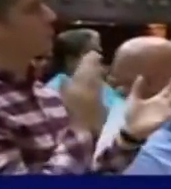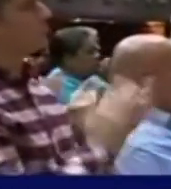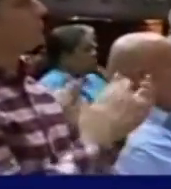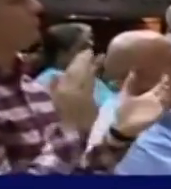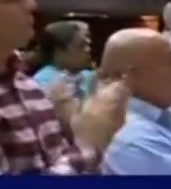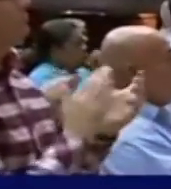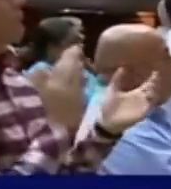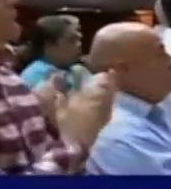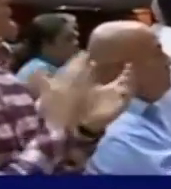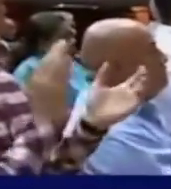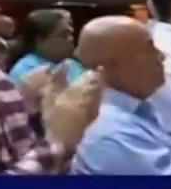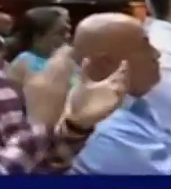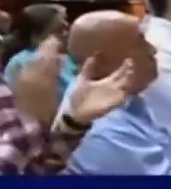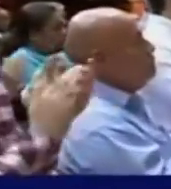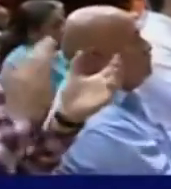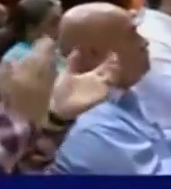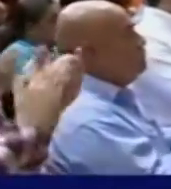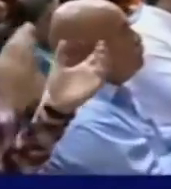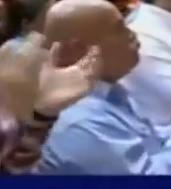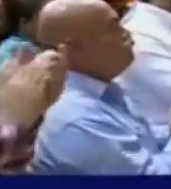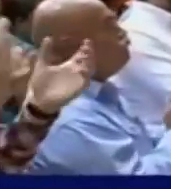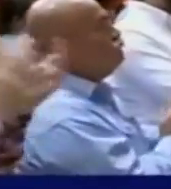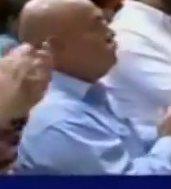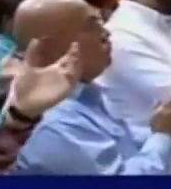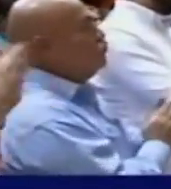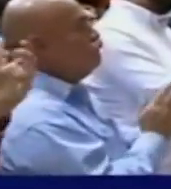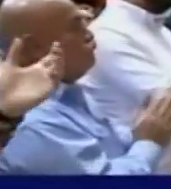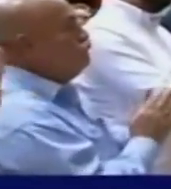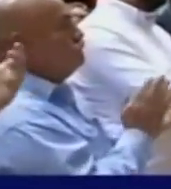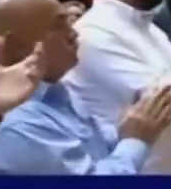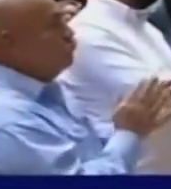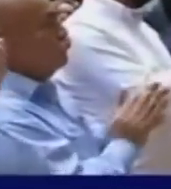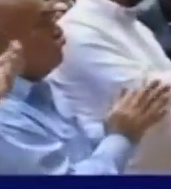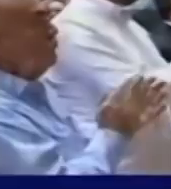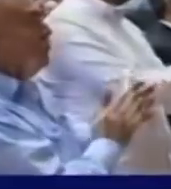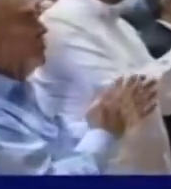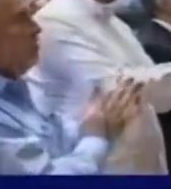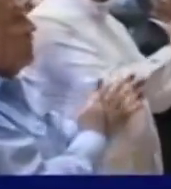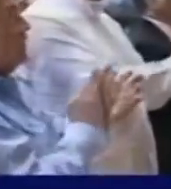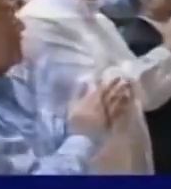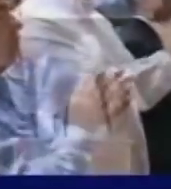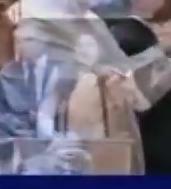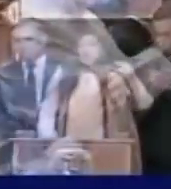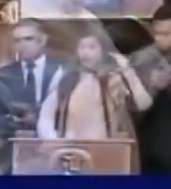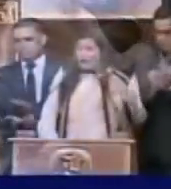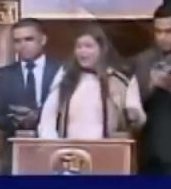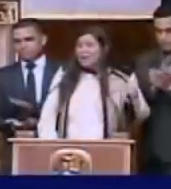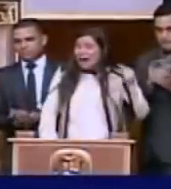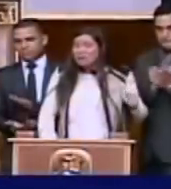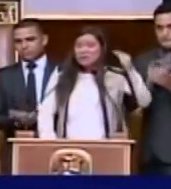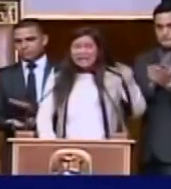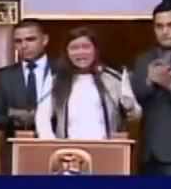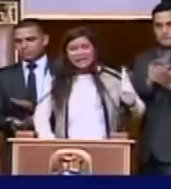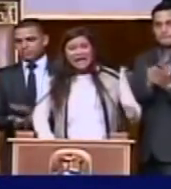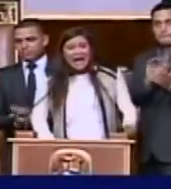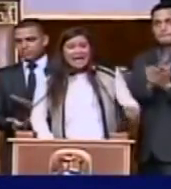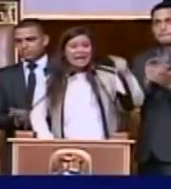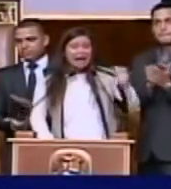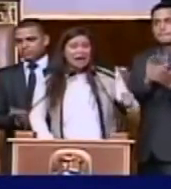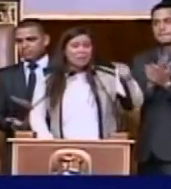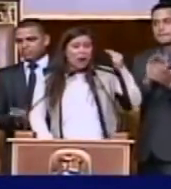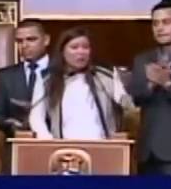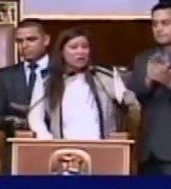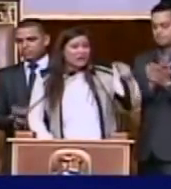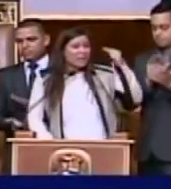joven y vivirá en cada joven revolucionario que se levante a construir patria. Chuan Noya va a vivir